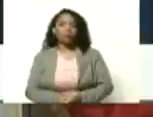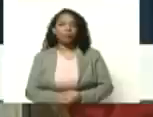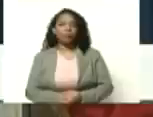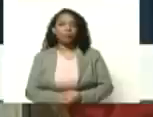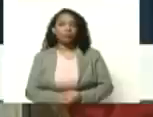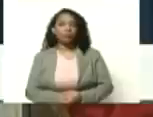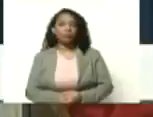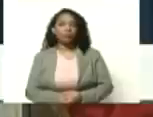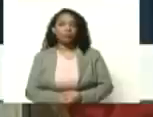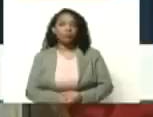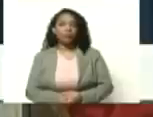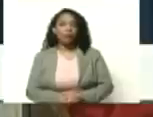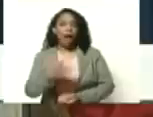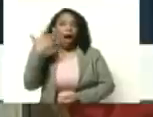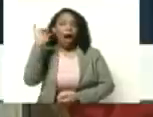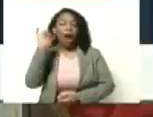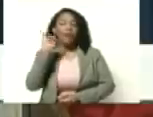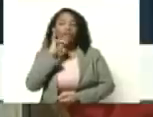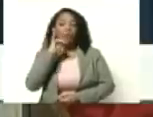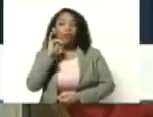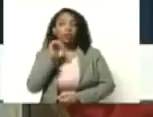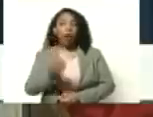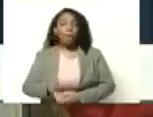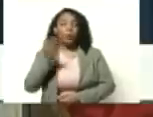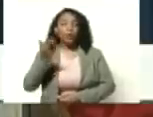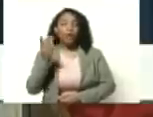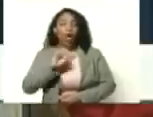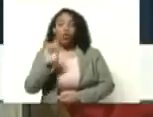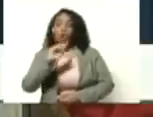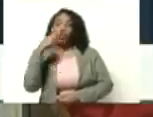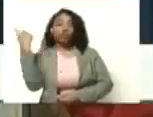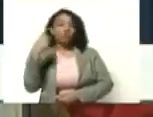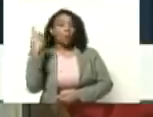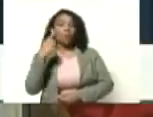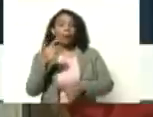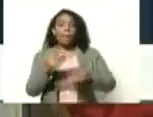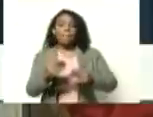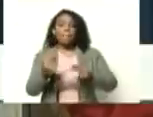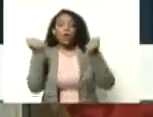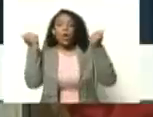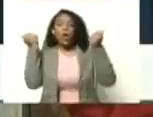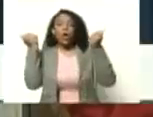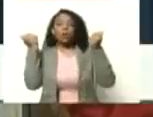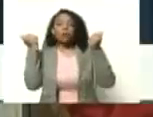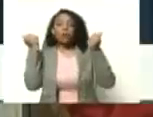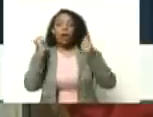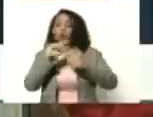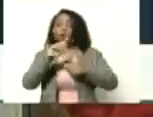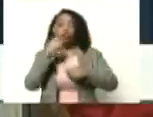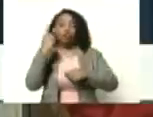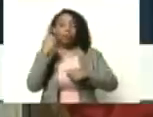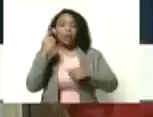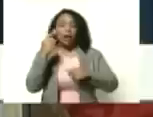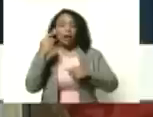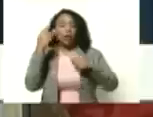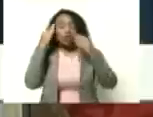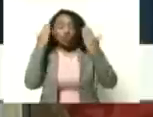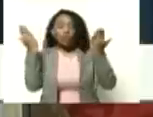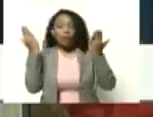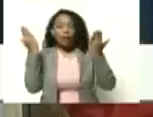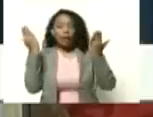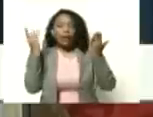y ahí hay un dato revelador ella le dice no es solamente desaparecer o sea que no se sepa dónde está es que el